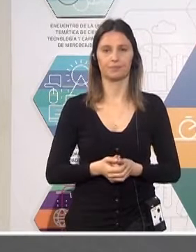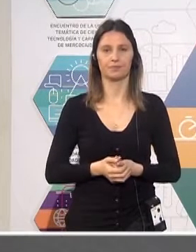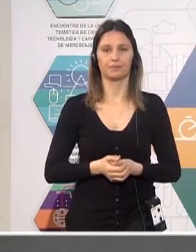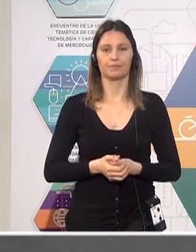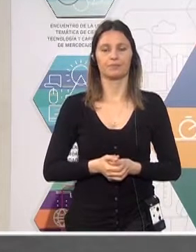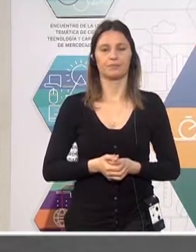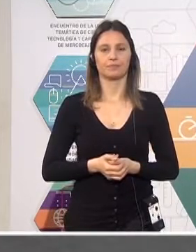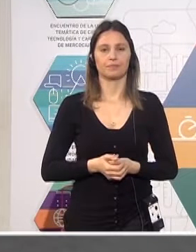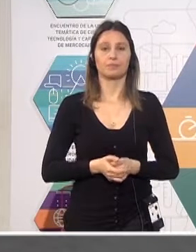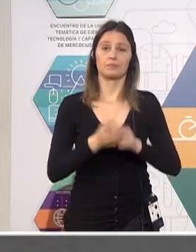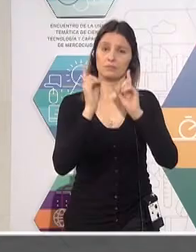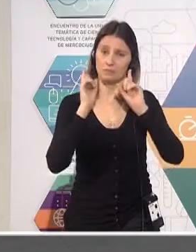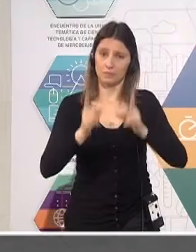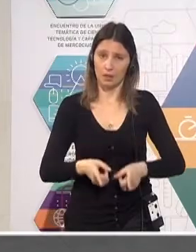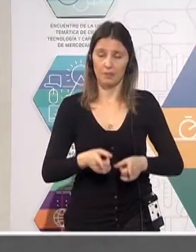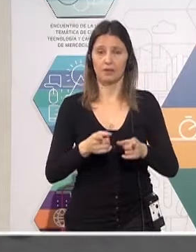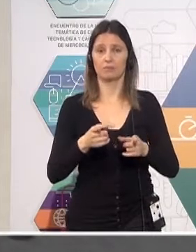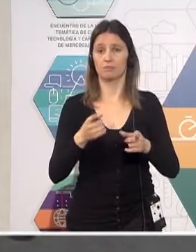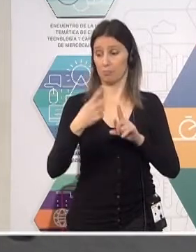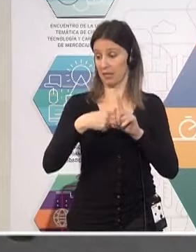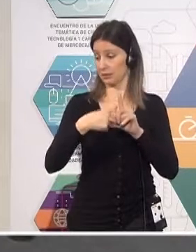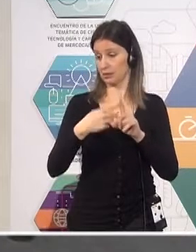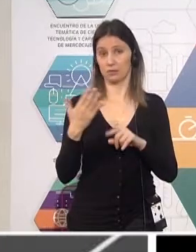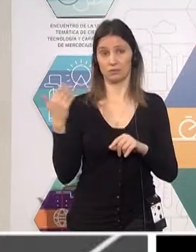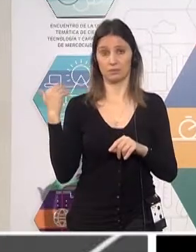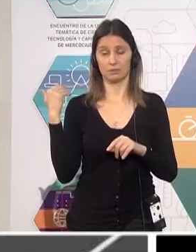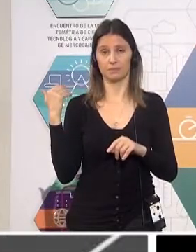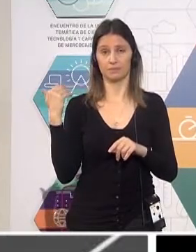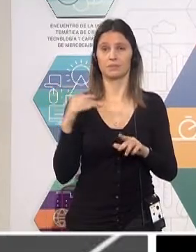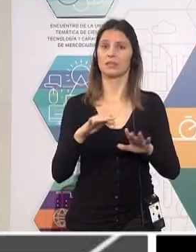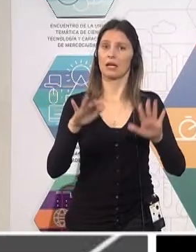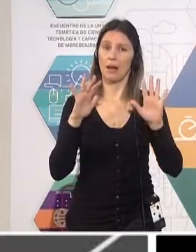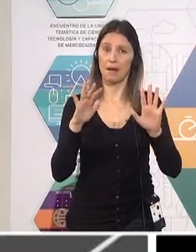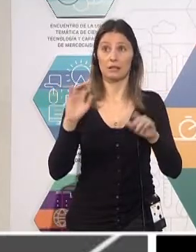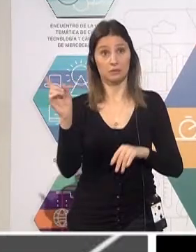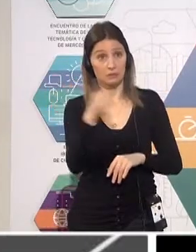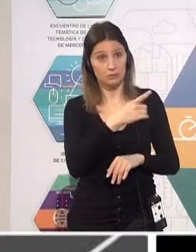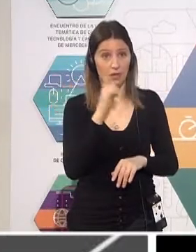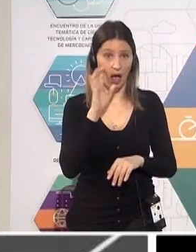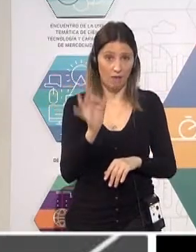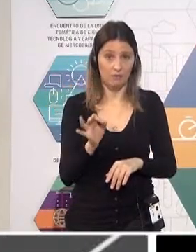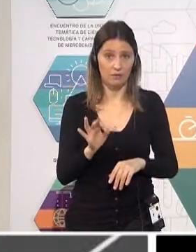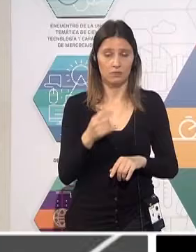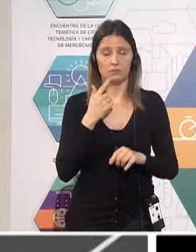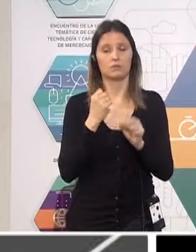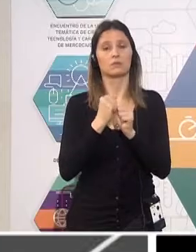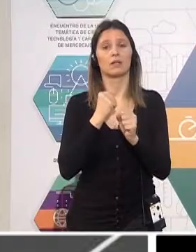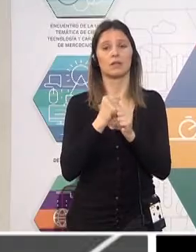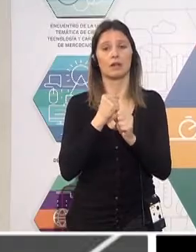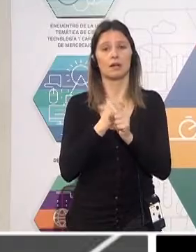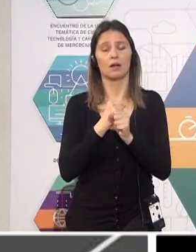pero por otro lado también desde hace unos meses es capaz que algunos están al tanto se estaba viniendo trabajando en